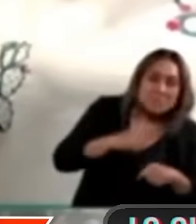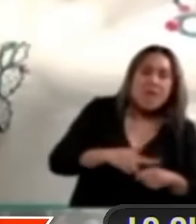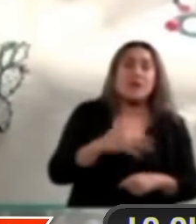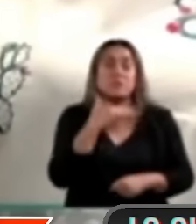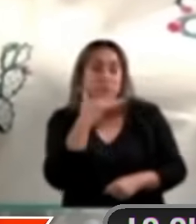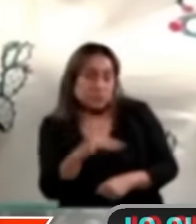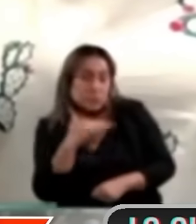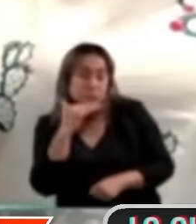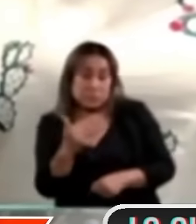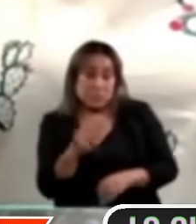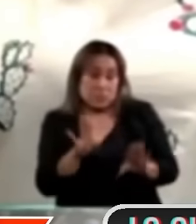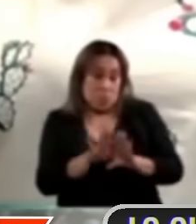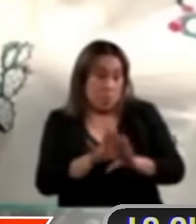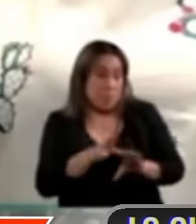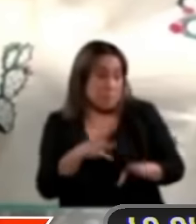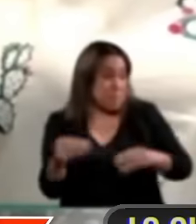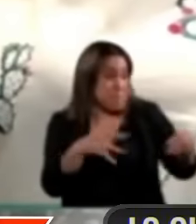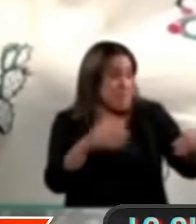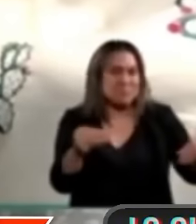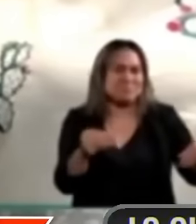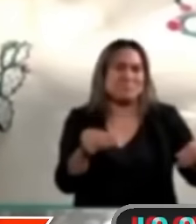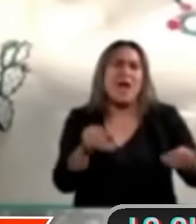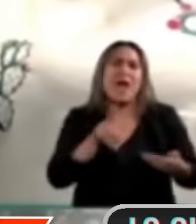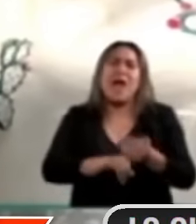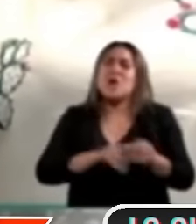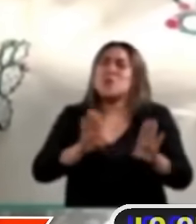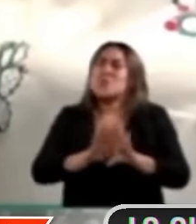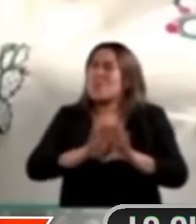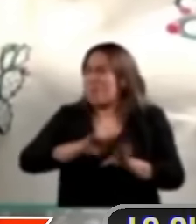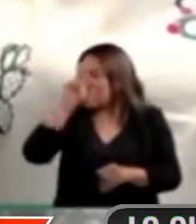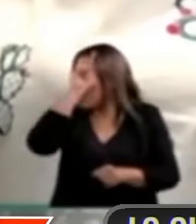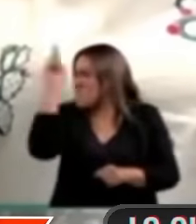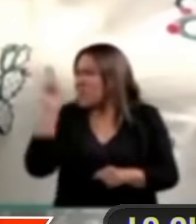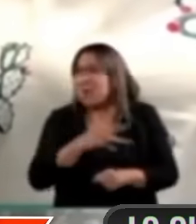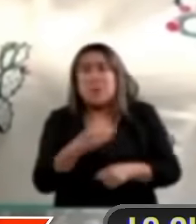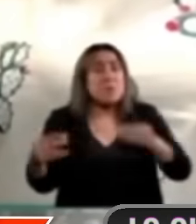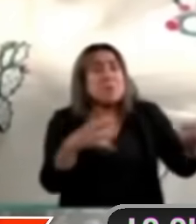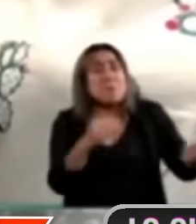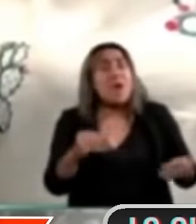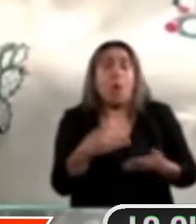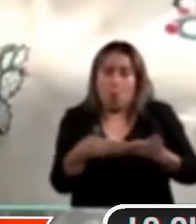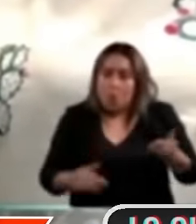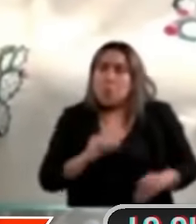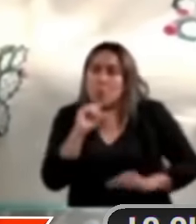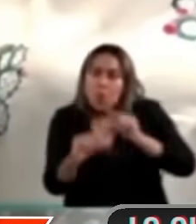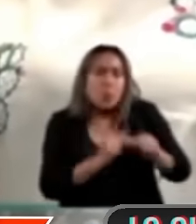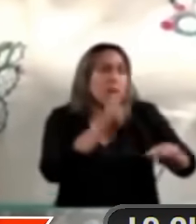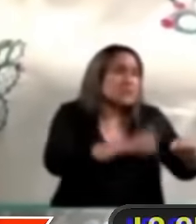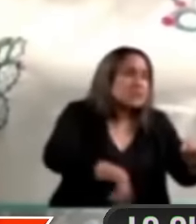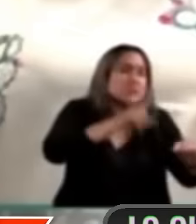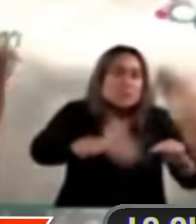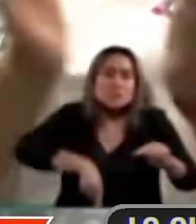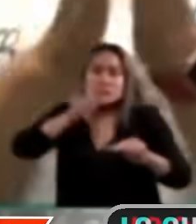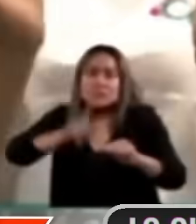es una pandemia, es una peste que nos dejaron y que estamos erradicando. Durante la